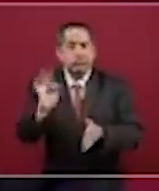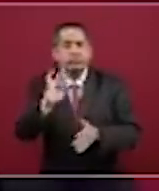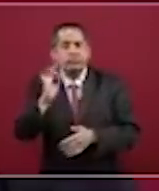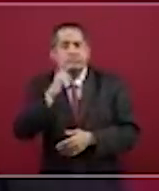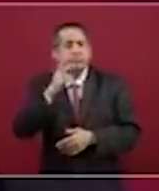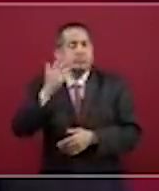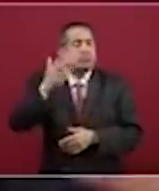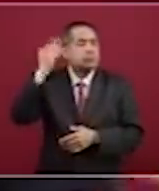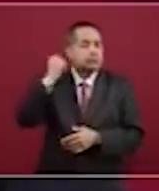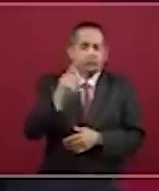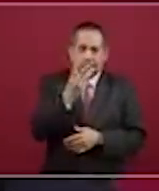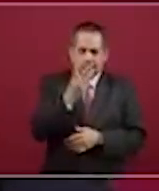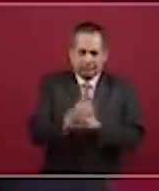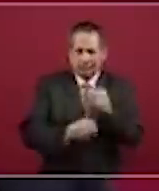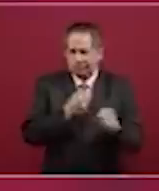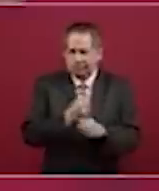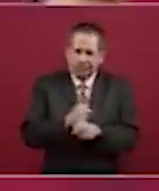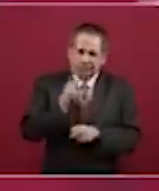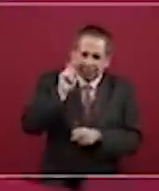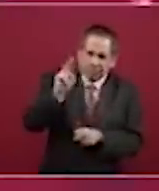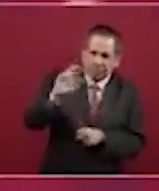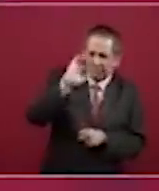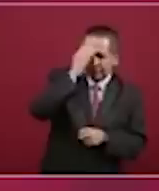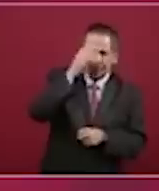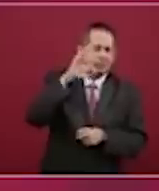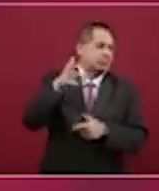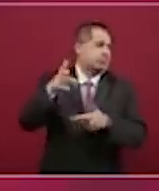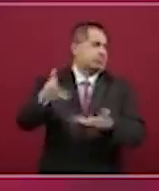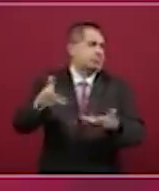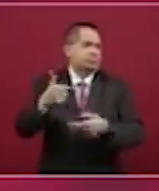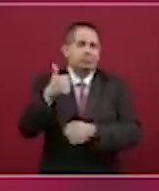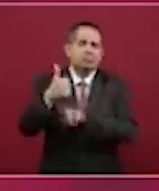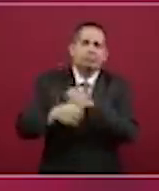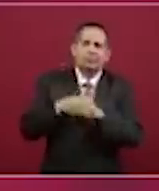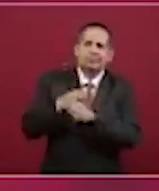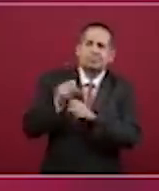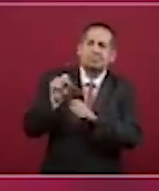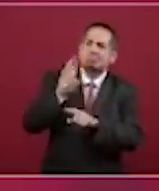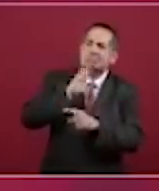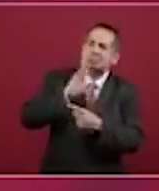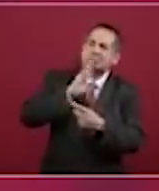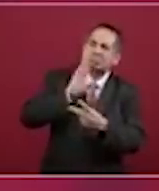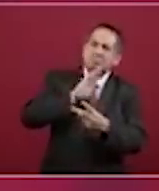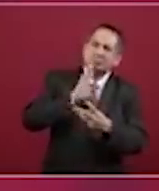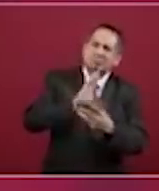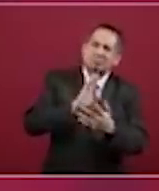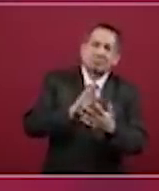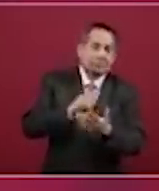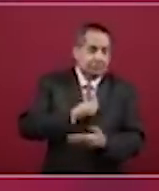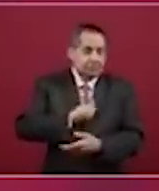era suficiente 3 años para saber cómo iba a terminar un sexenio.